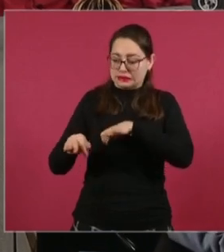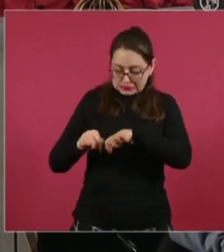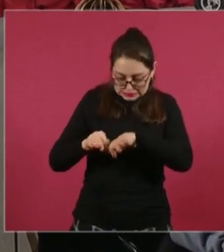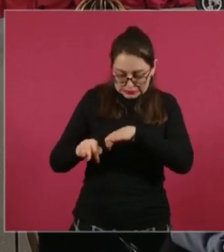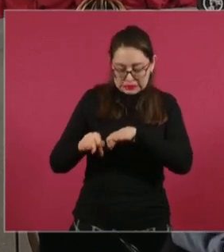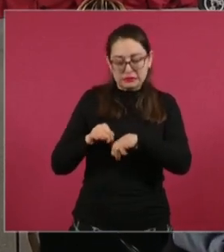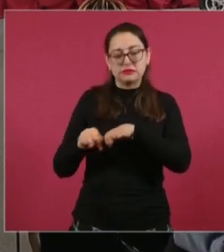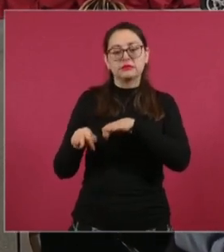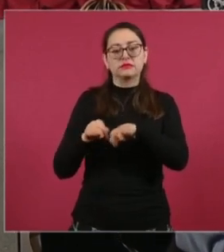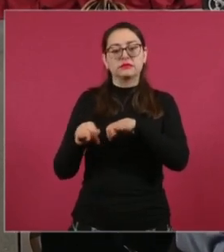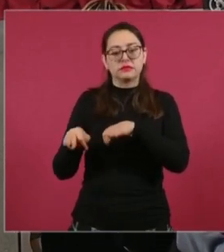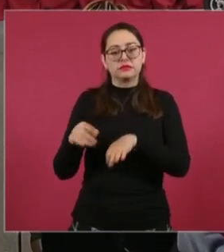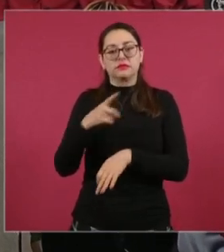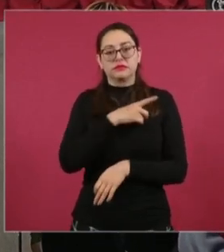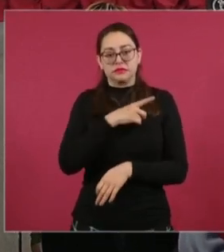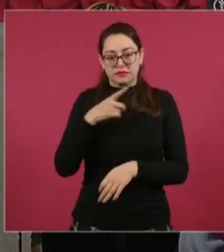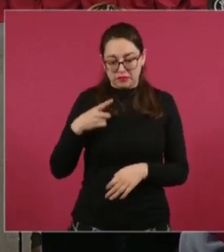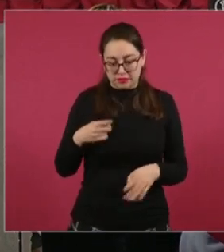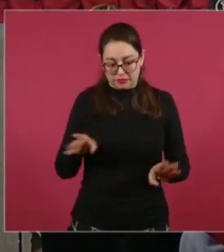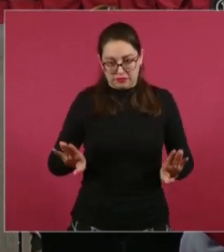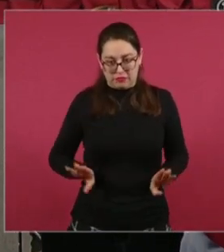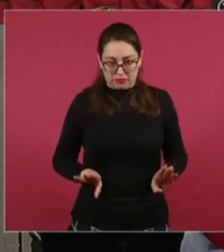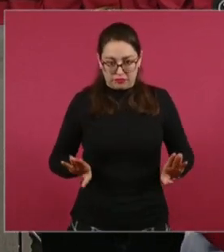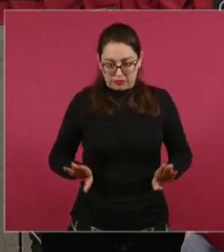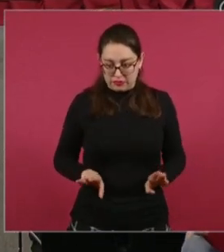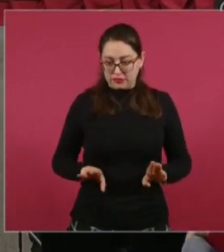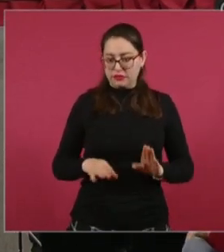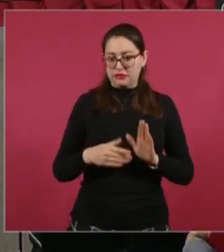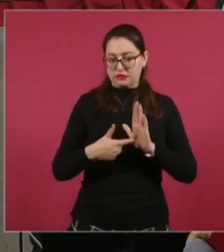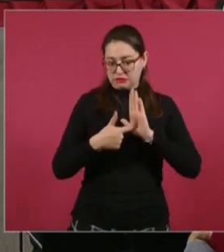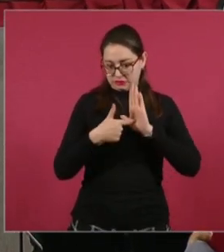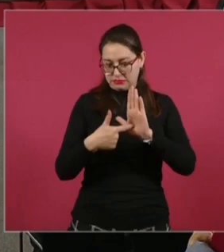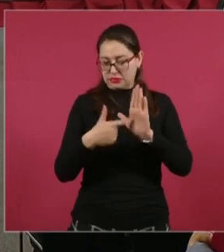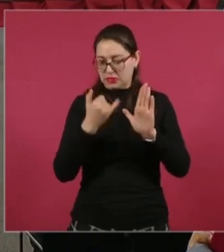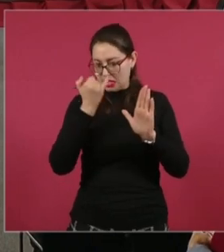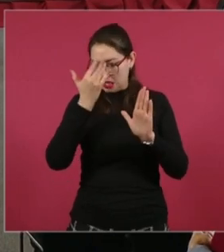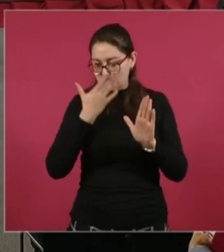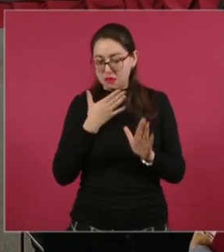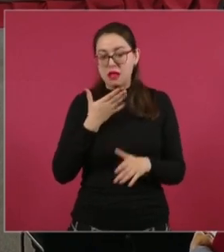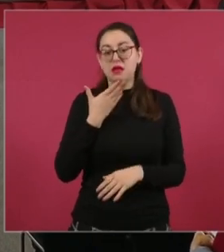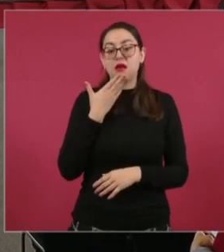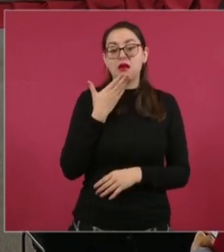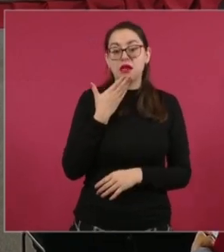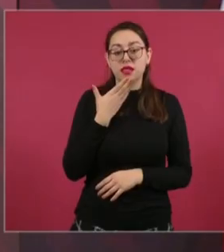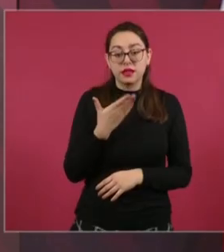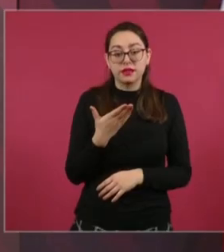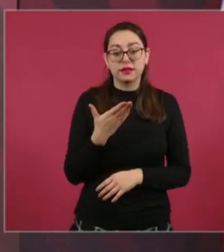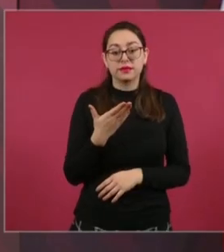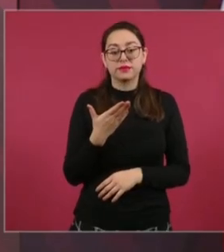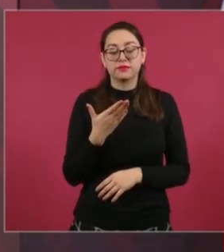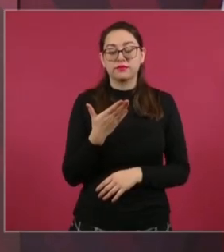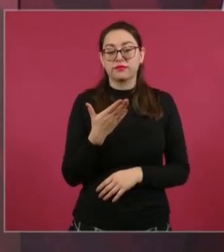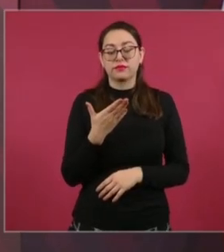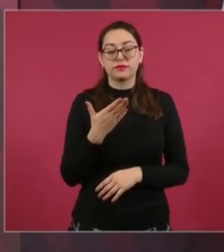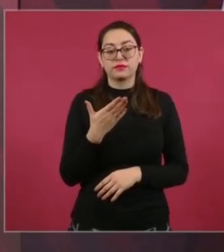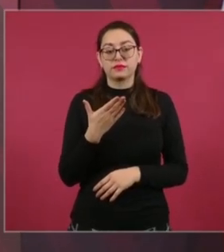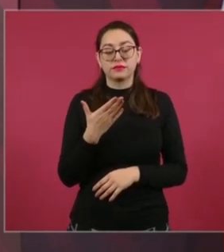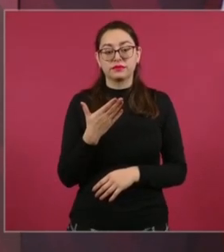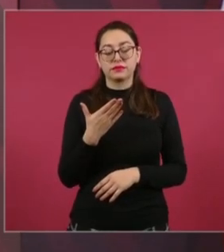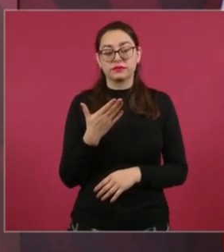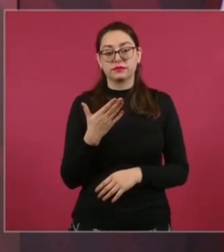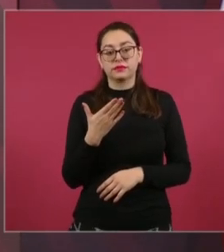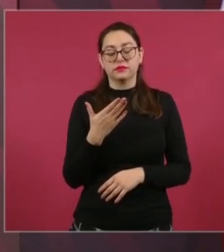predicar con el ejemplo, no es